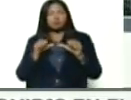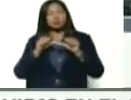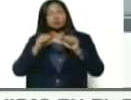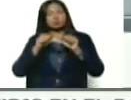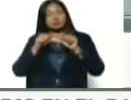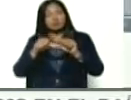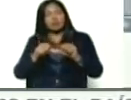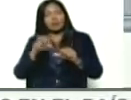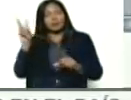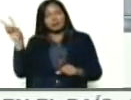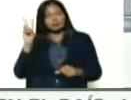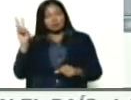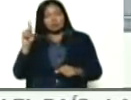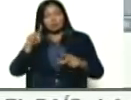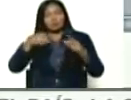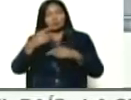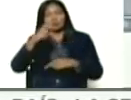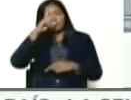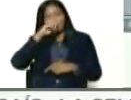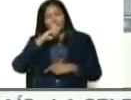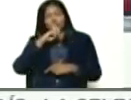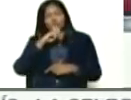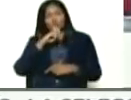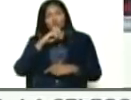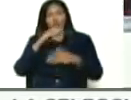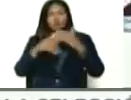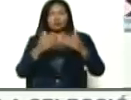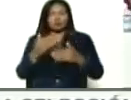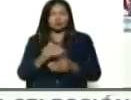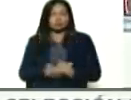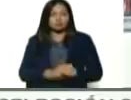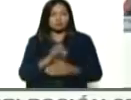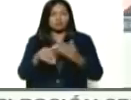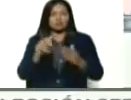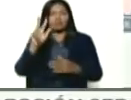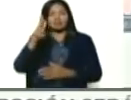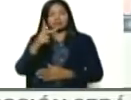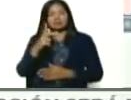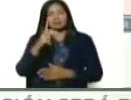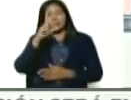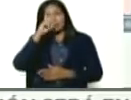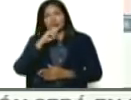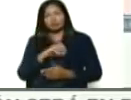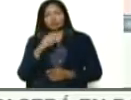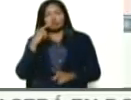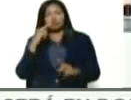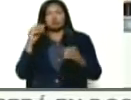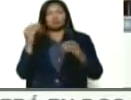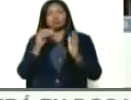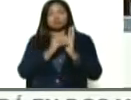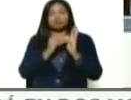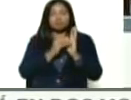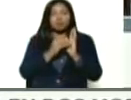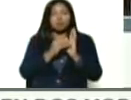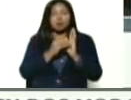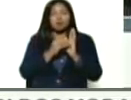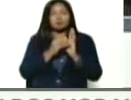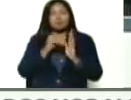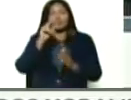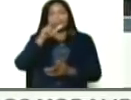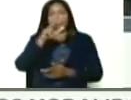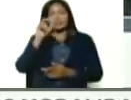para los años que están por venir hasta el tricentenario yo la llamo la generación del tricentenario